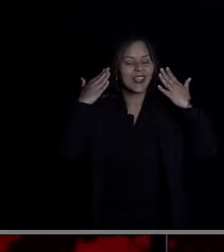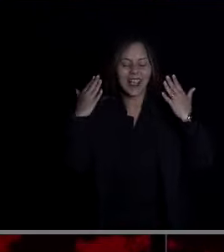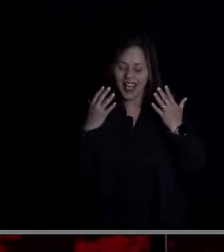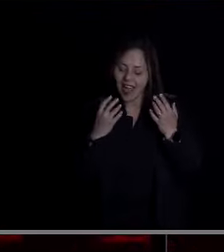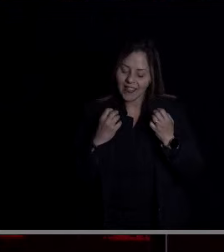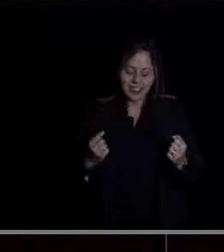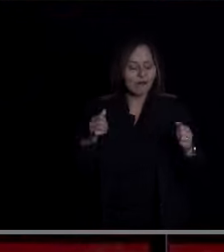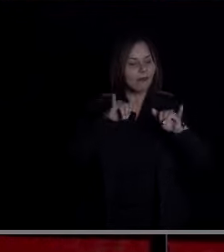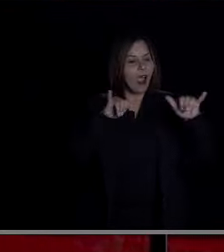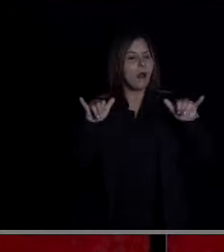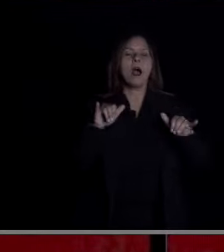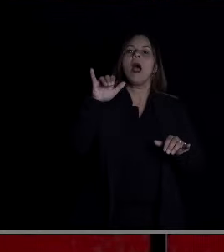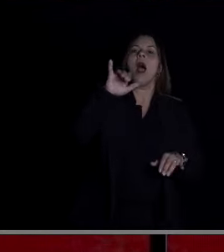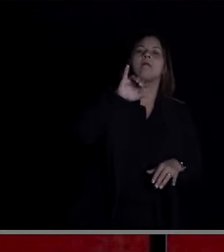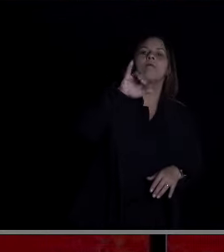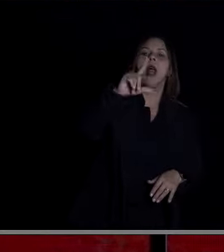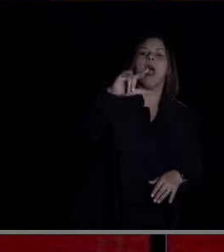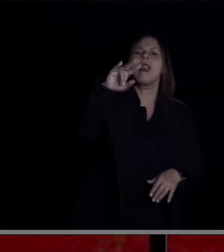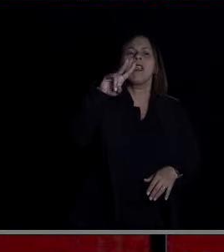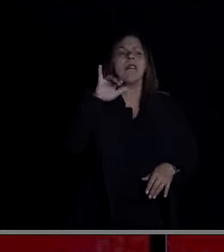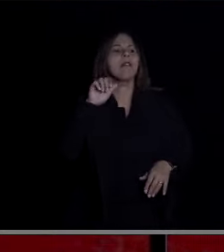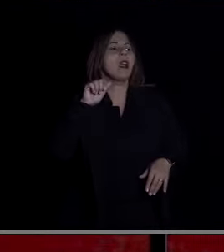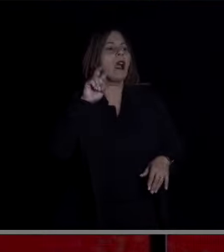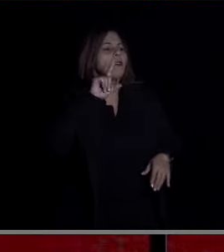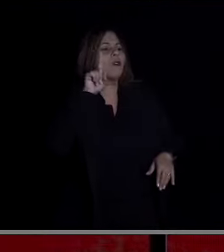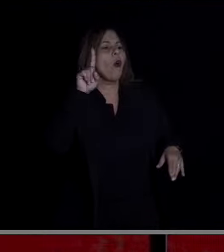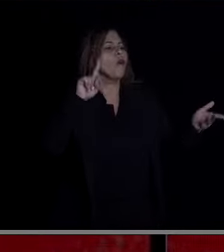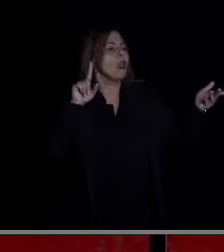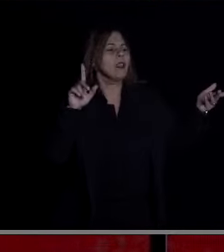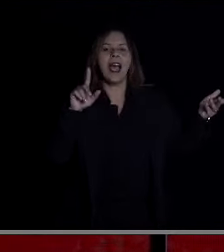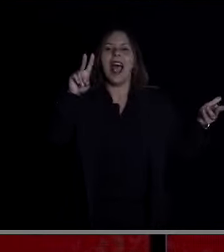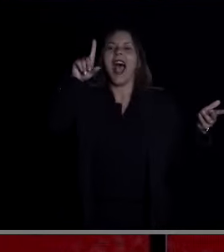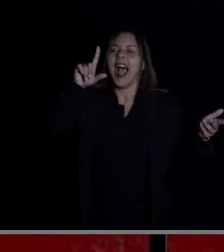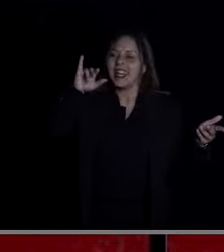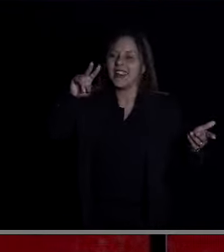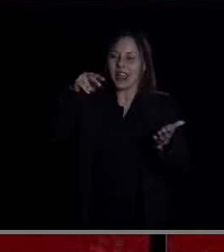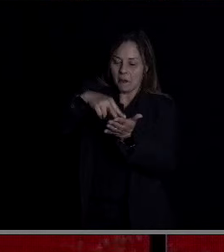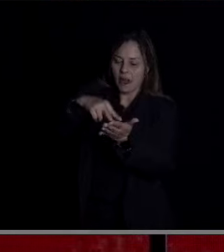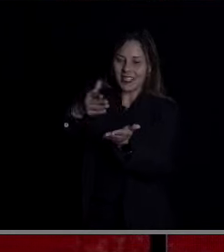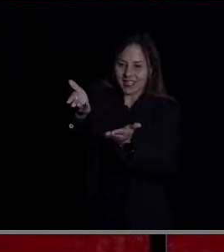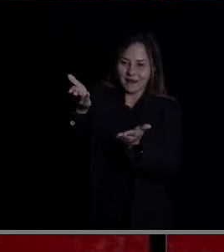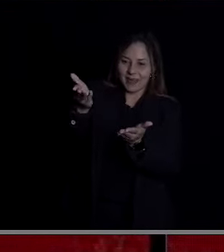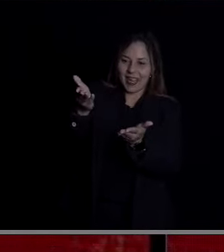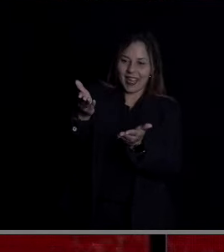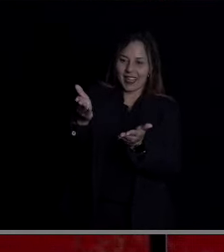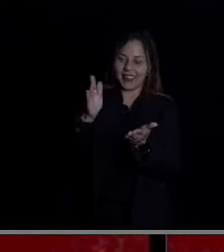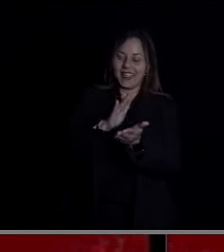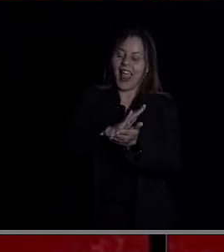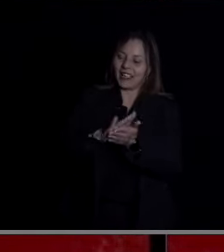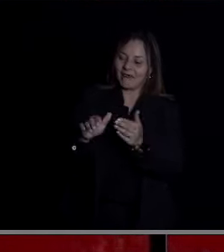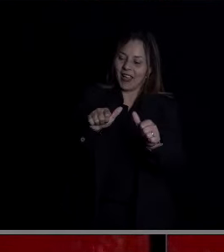Igual, ¿dónde está Livia Román? Livia debe estar por aquí. Doña Livia Román, ya la veo ahí. Póngase de pie, Livia. Livia, el área de